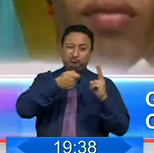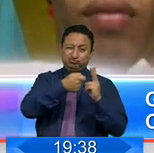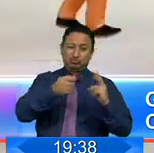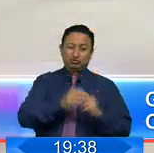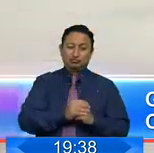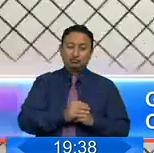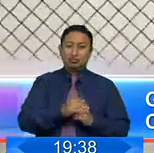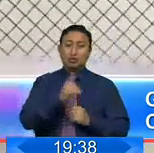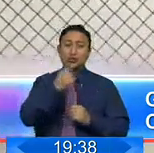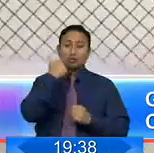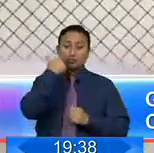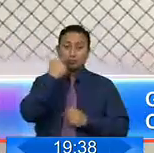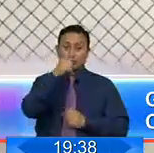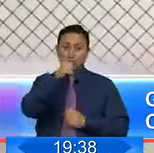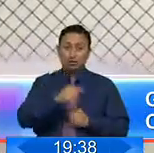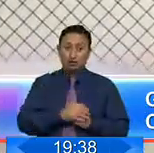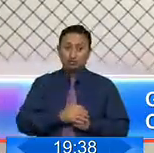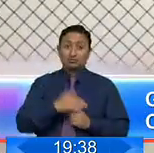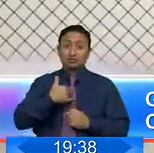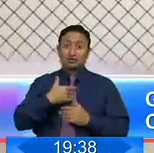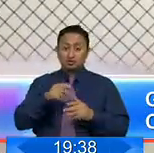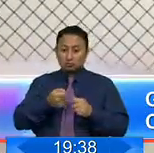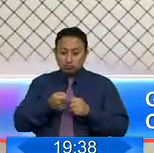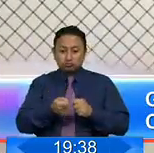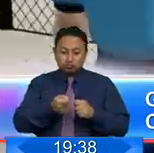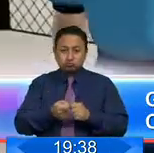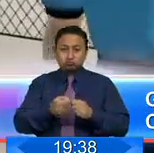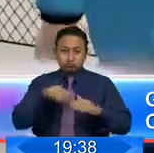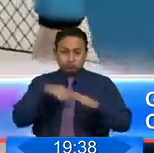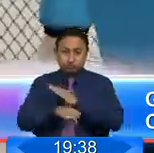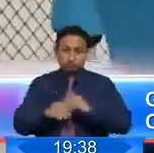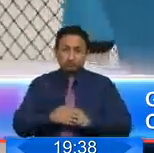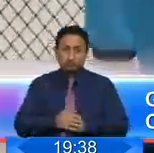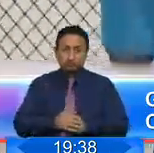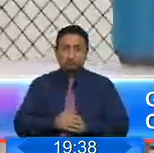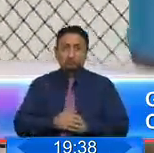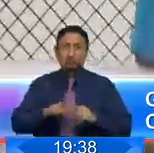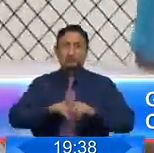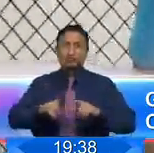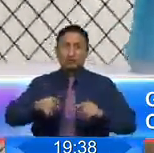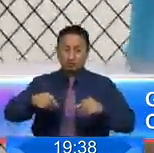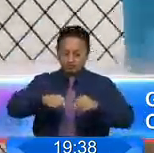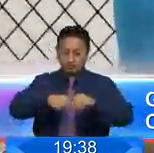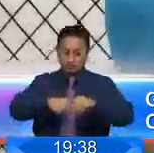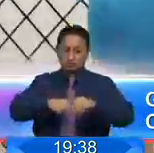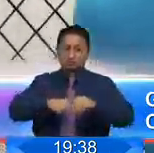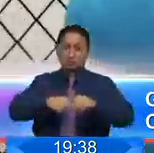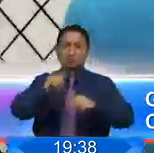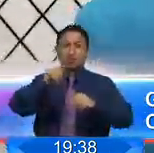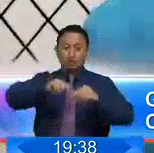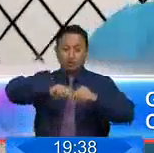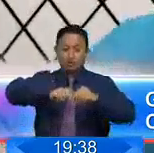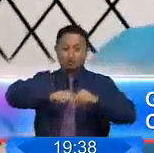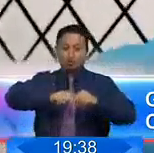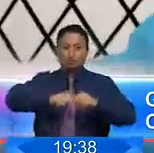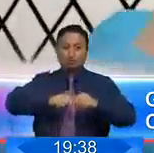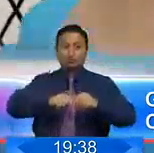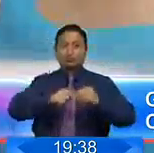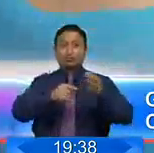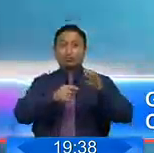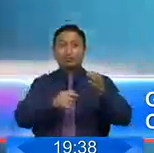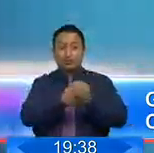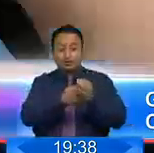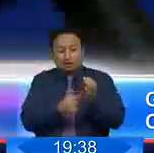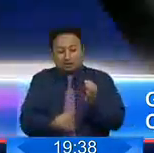que observó el incidente intentó ingresar al patio del pabellón, pero un pedazo de plástico que obtuvieron de una cuchara fue colocado en el